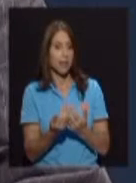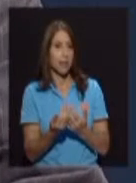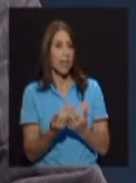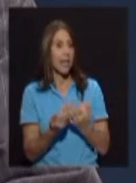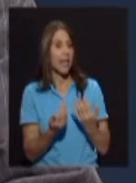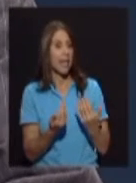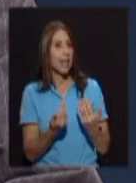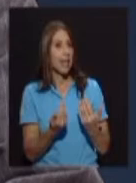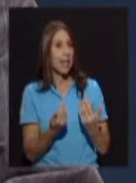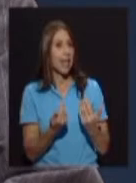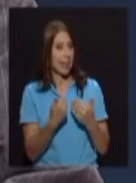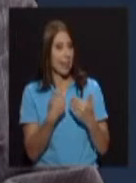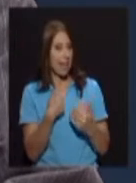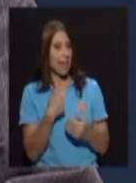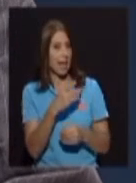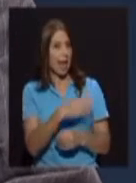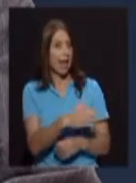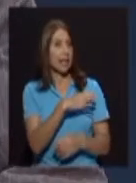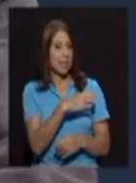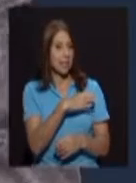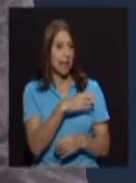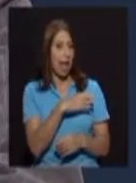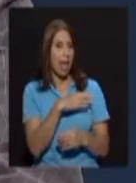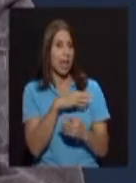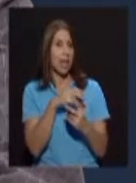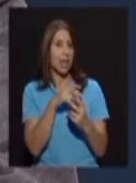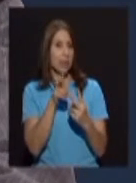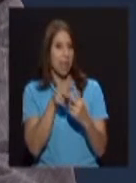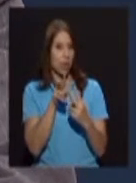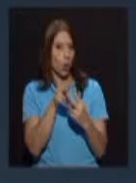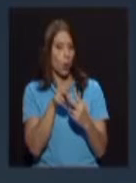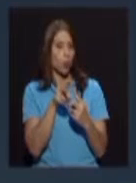que tiene la característica, entiendo, de dos